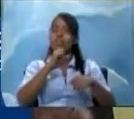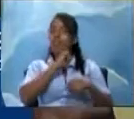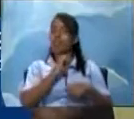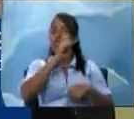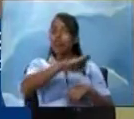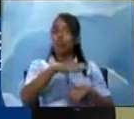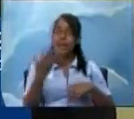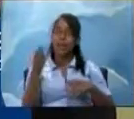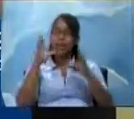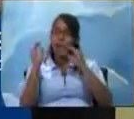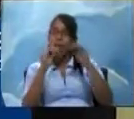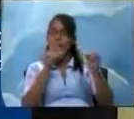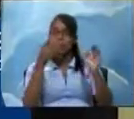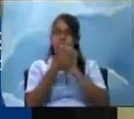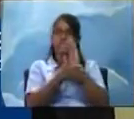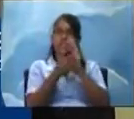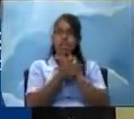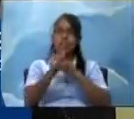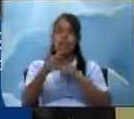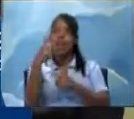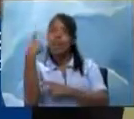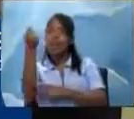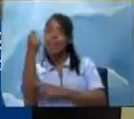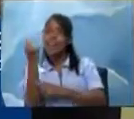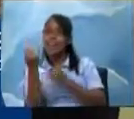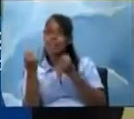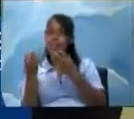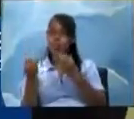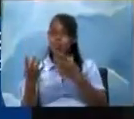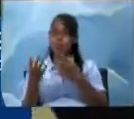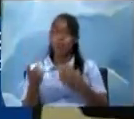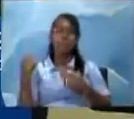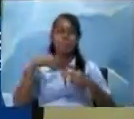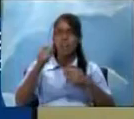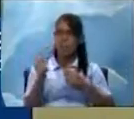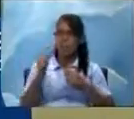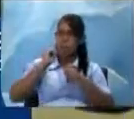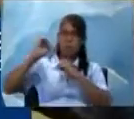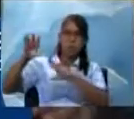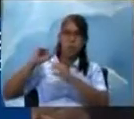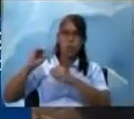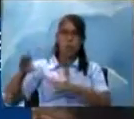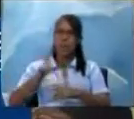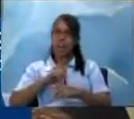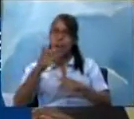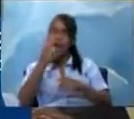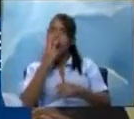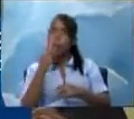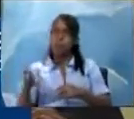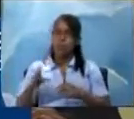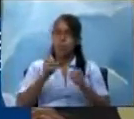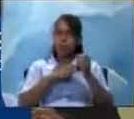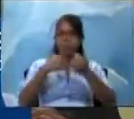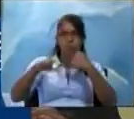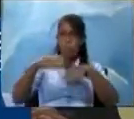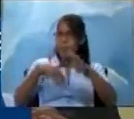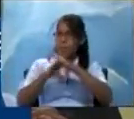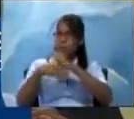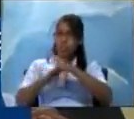esta historia que les hablé acerca del rico, que era prepotente, echaba afuera a Lázaro, lo